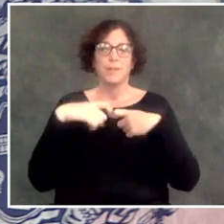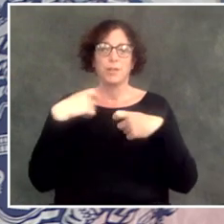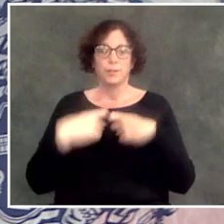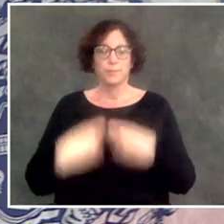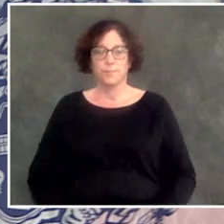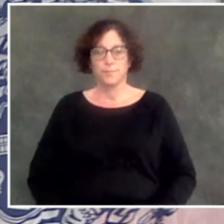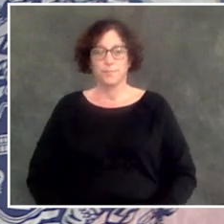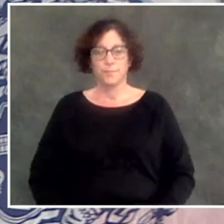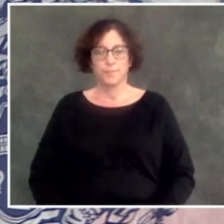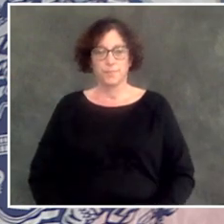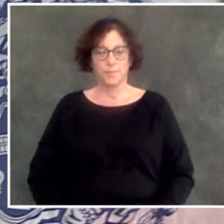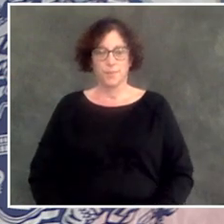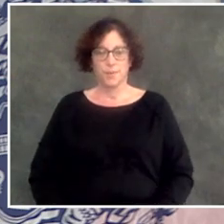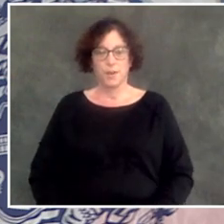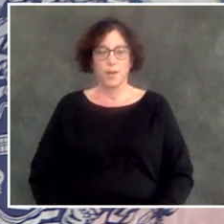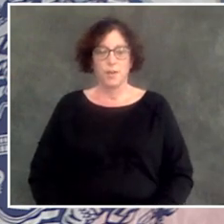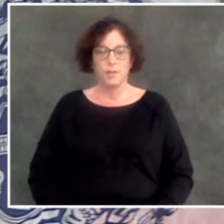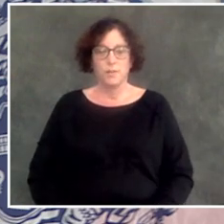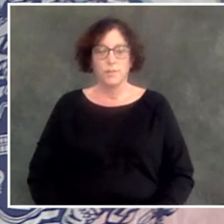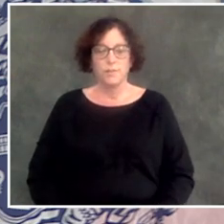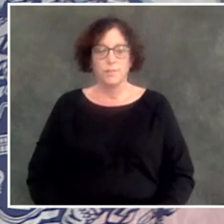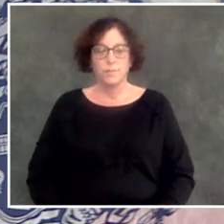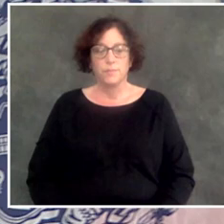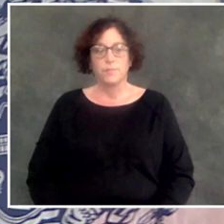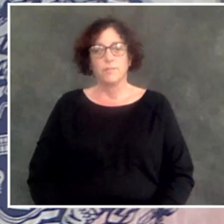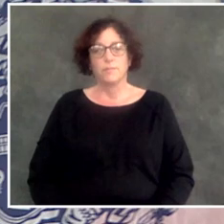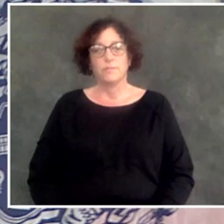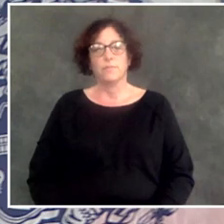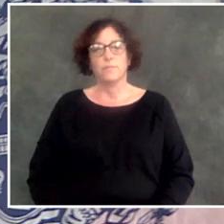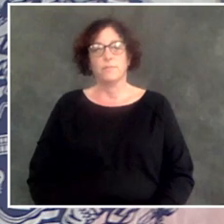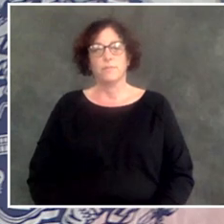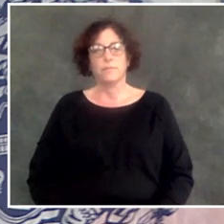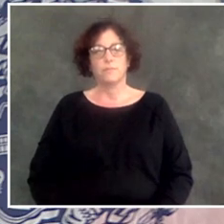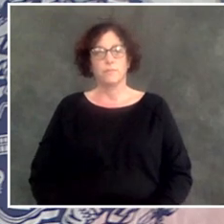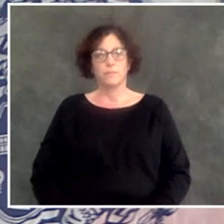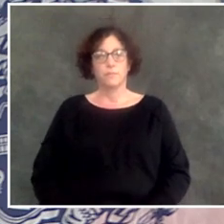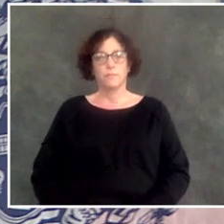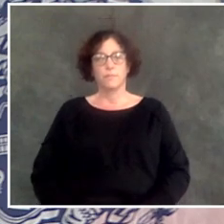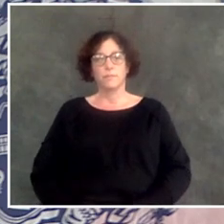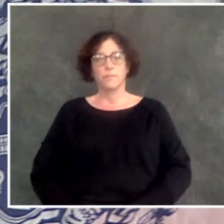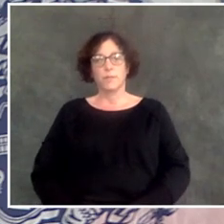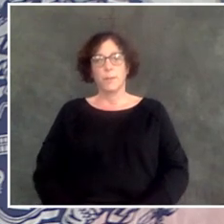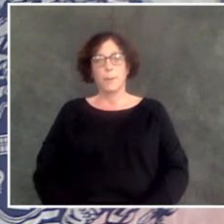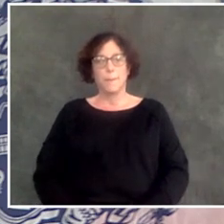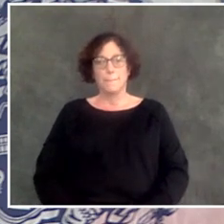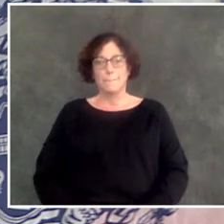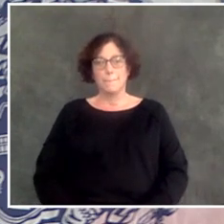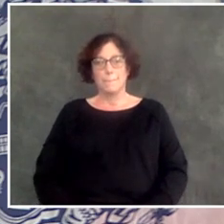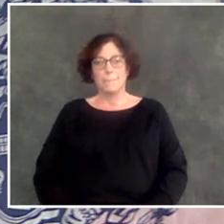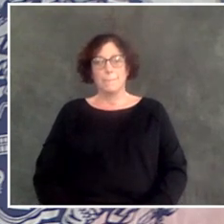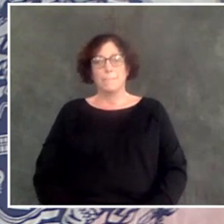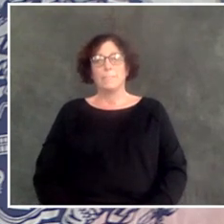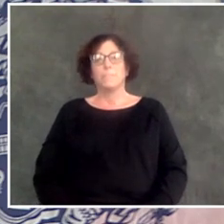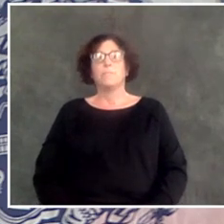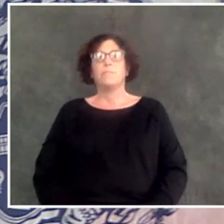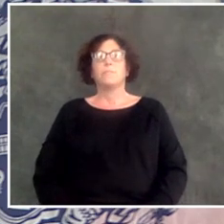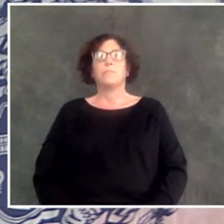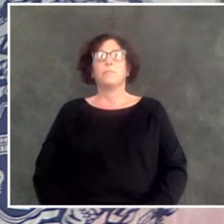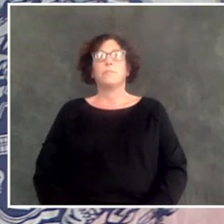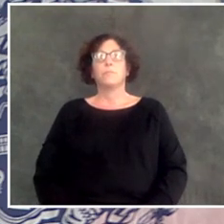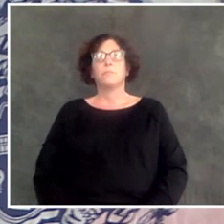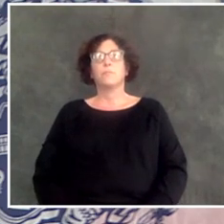privados que pueda. Cada uno de ellos ayudará a salvar